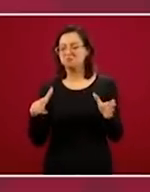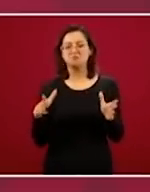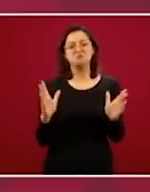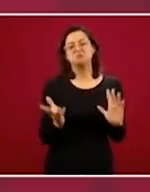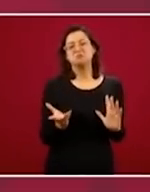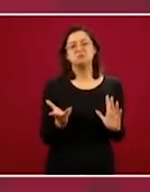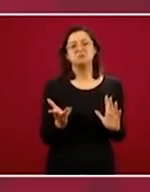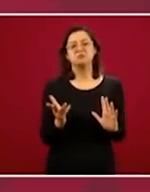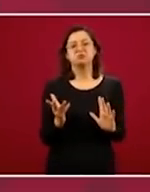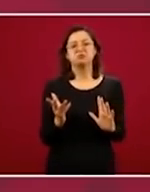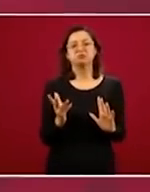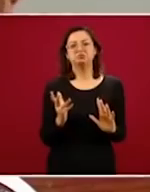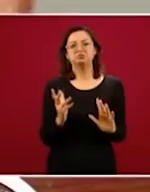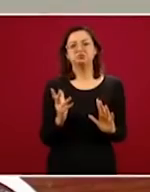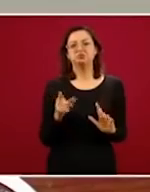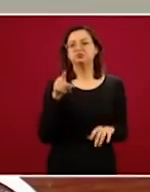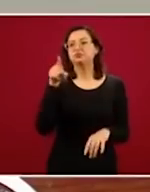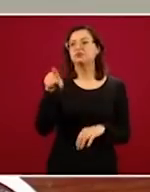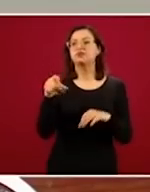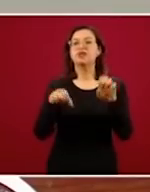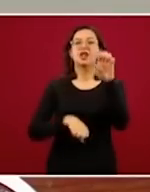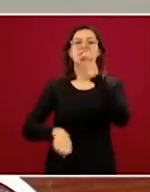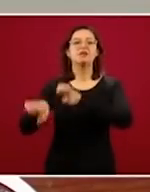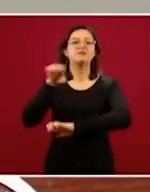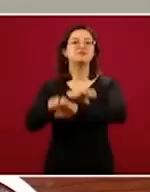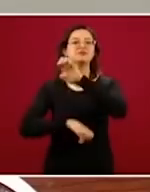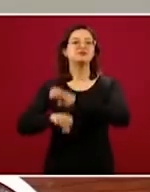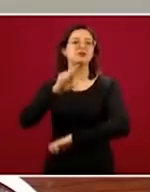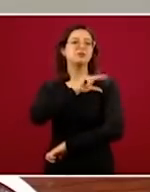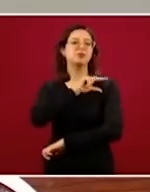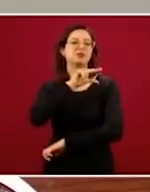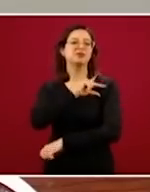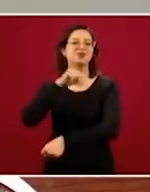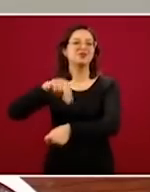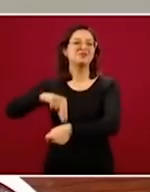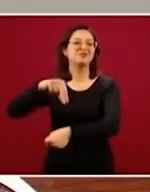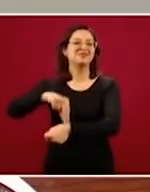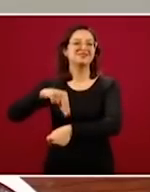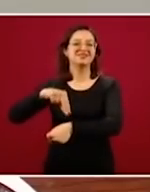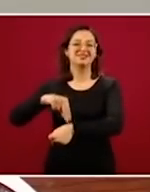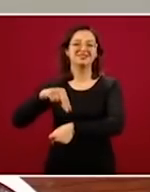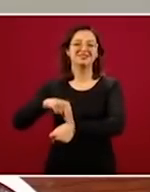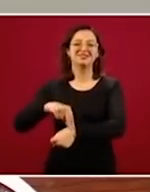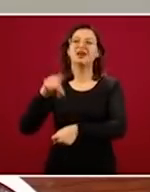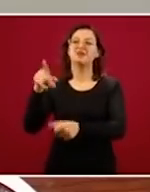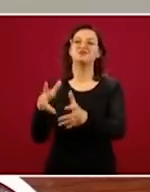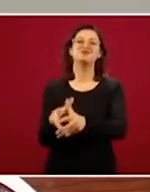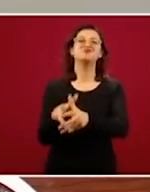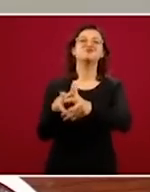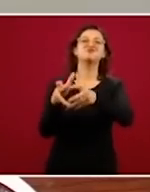las grandes empresas prestadoras de servicio médico privado